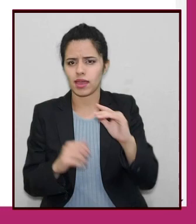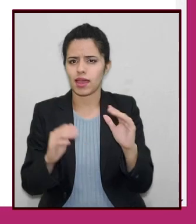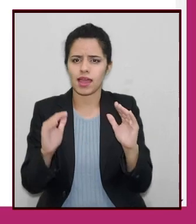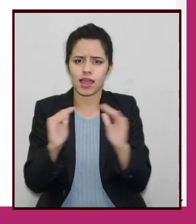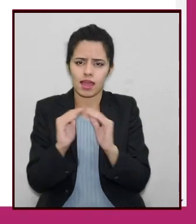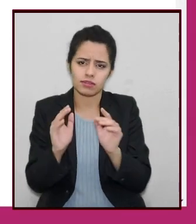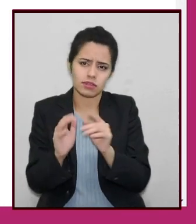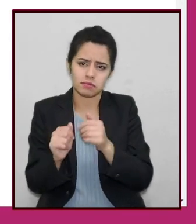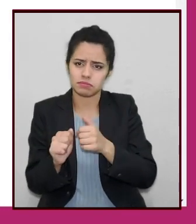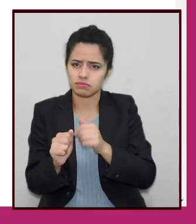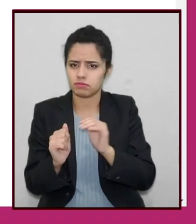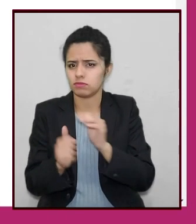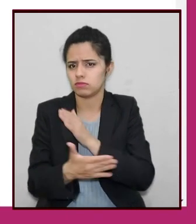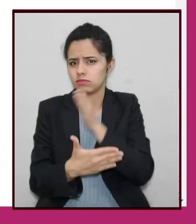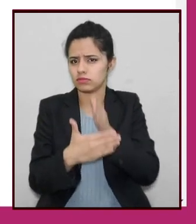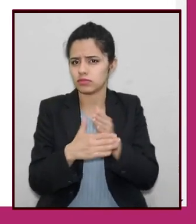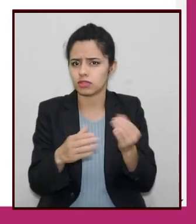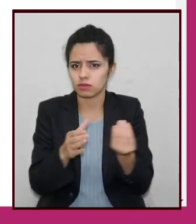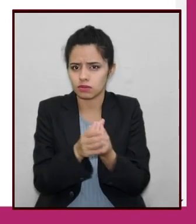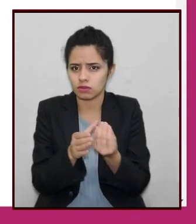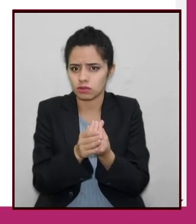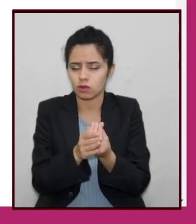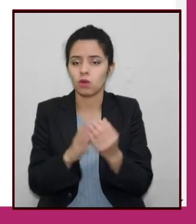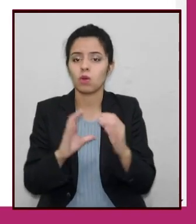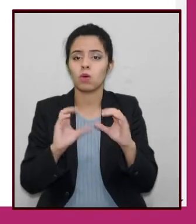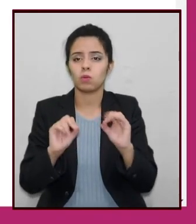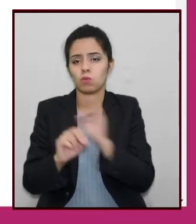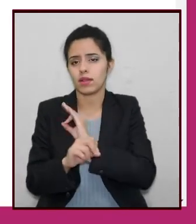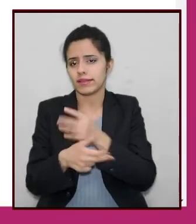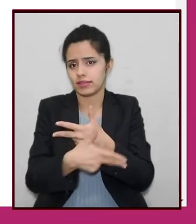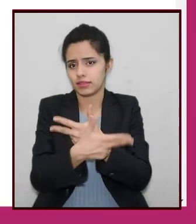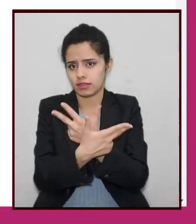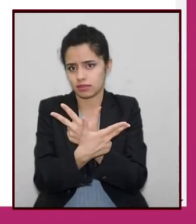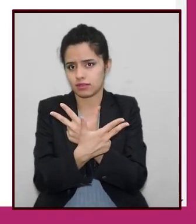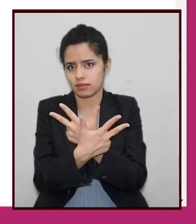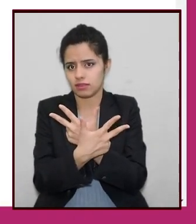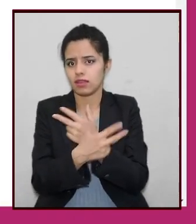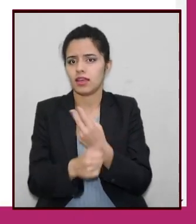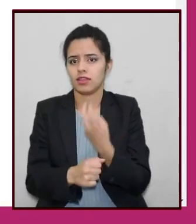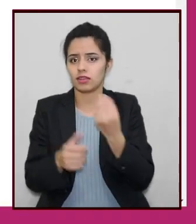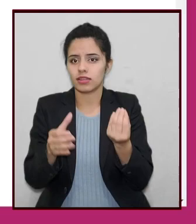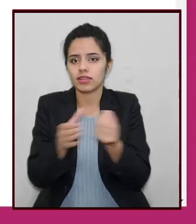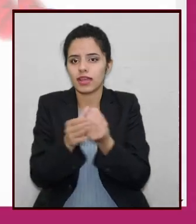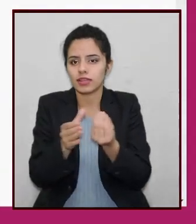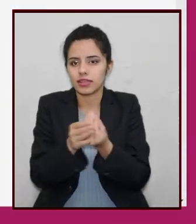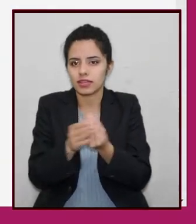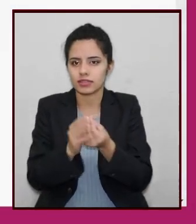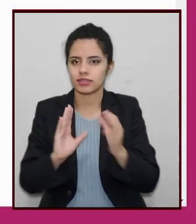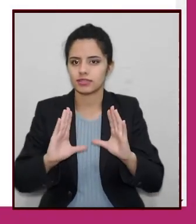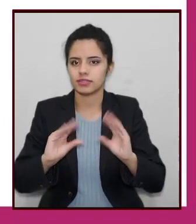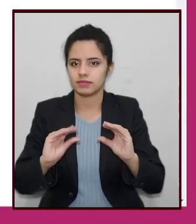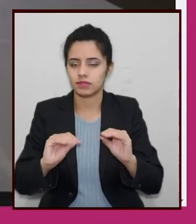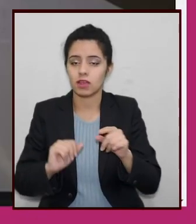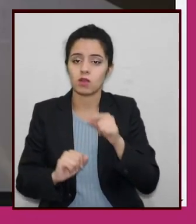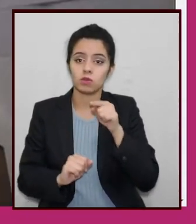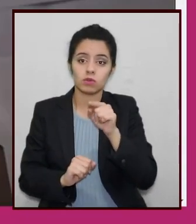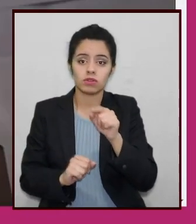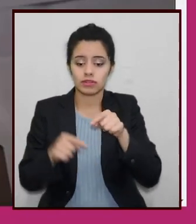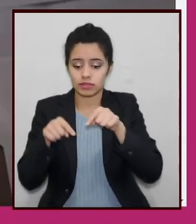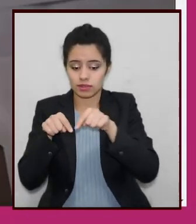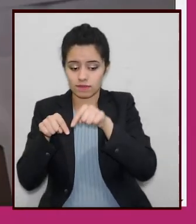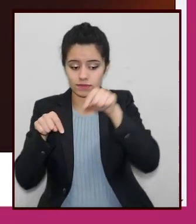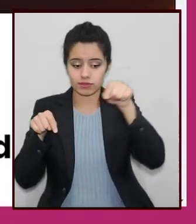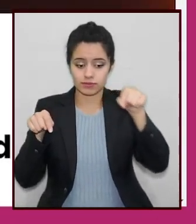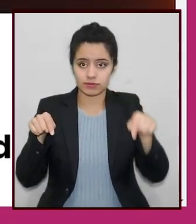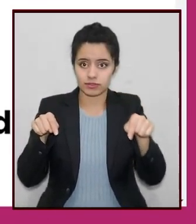Dependiendo de la distancia a la que se encuentre de ti, o bien decidir por la opción virtual, que es una clase por videollamada. Dependiendo de la distancia a la